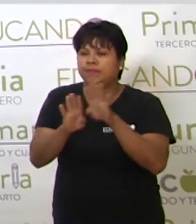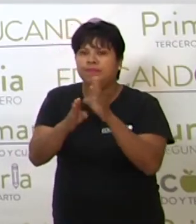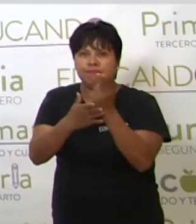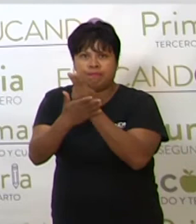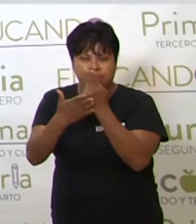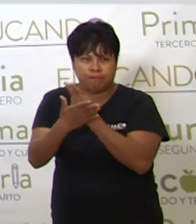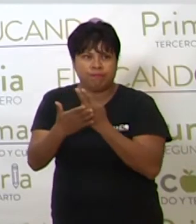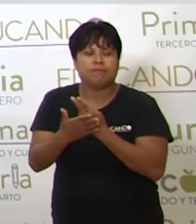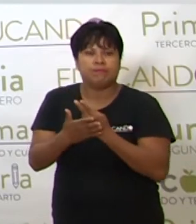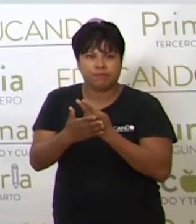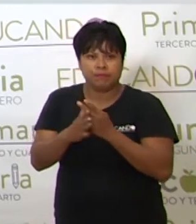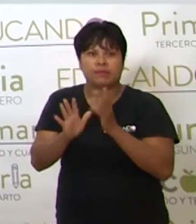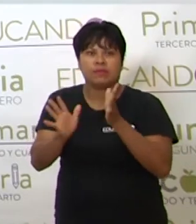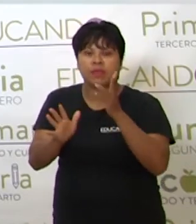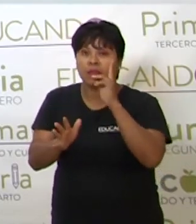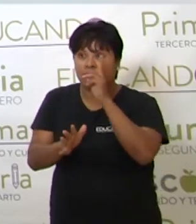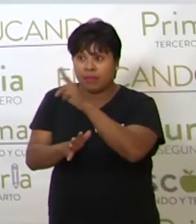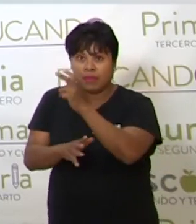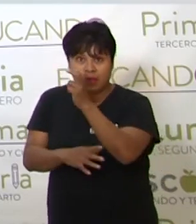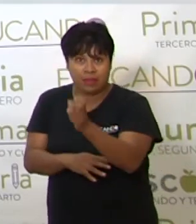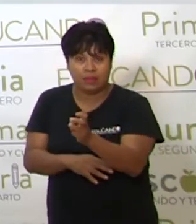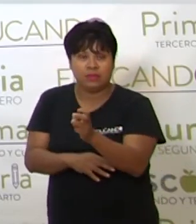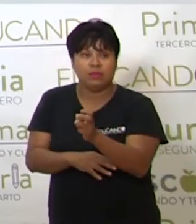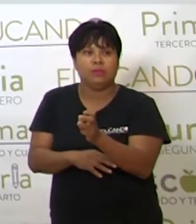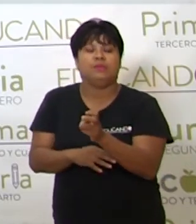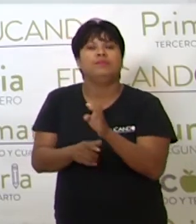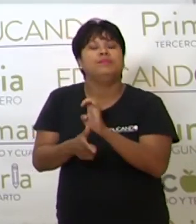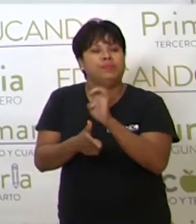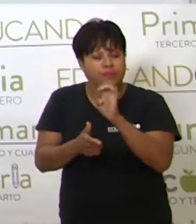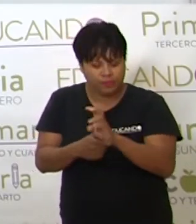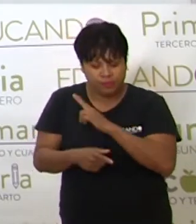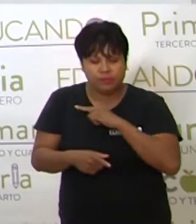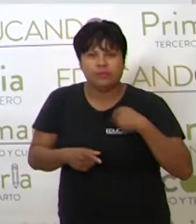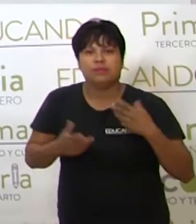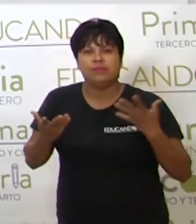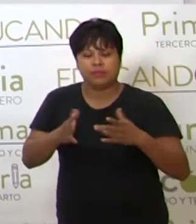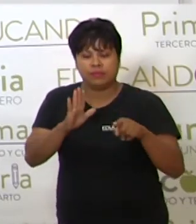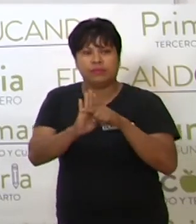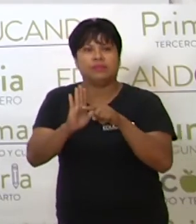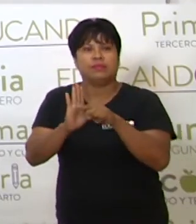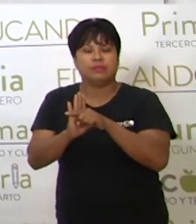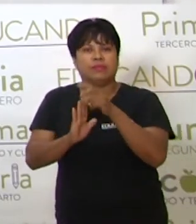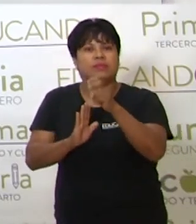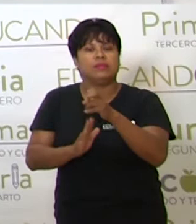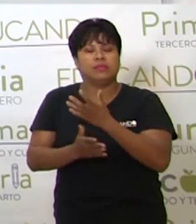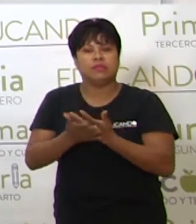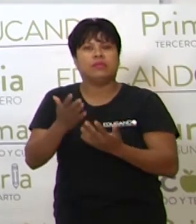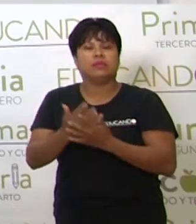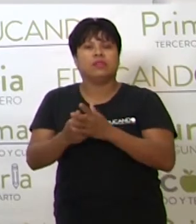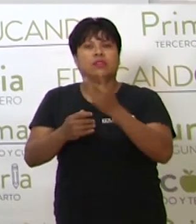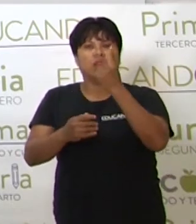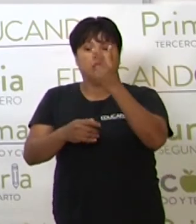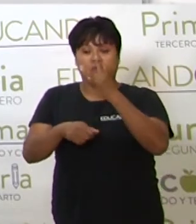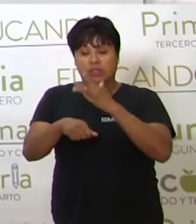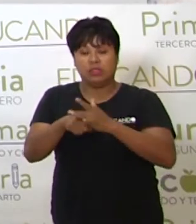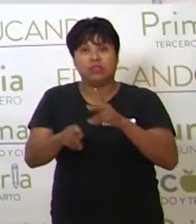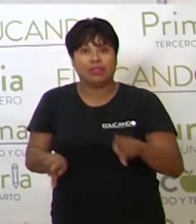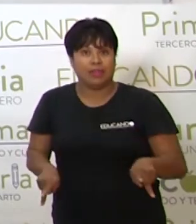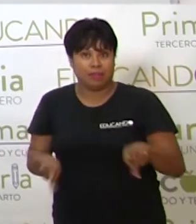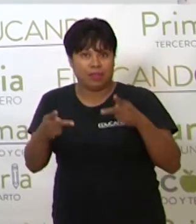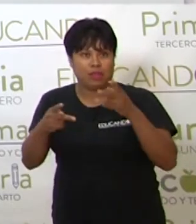entonces ya quite esa parte entonces vamos a vamos a hacer la resta vamos a representar esos dos quesos que vendió el día de hoy